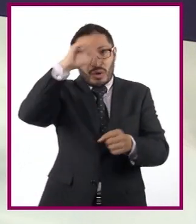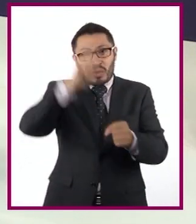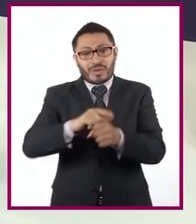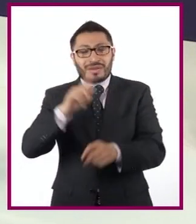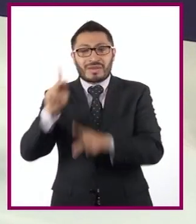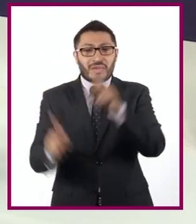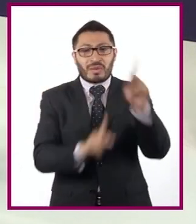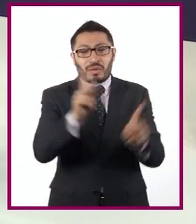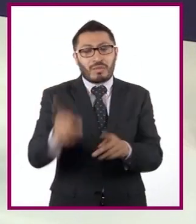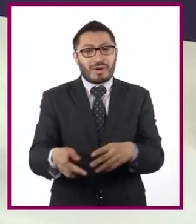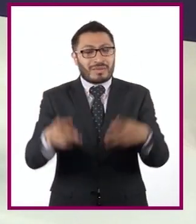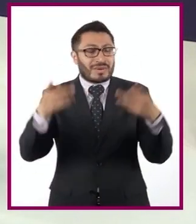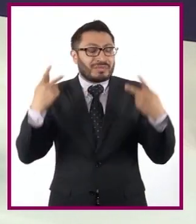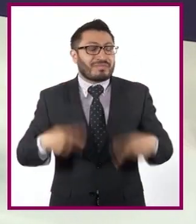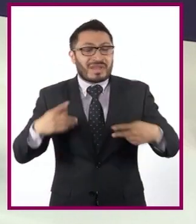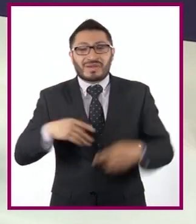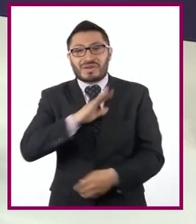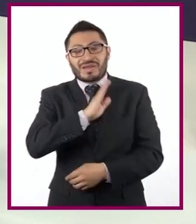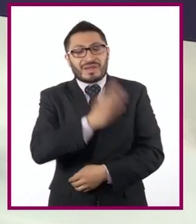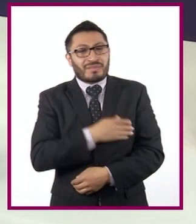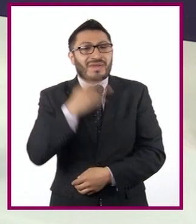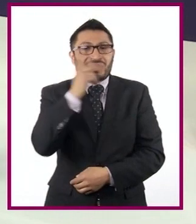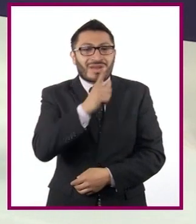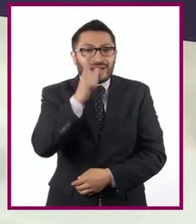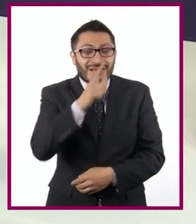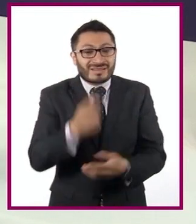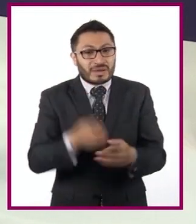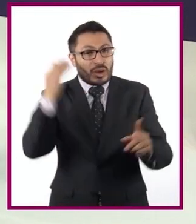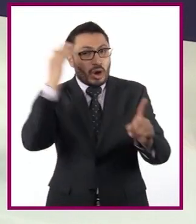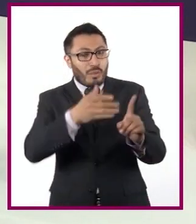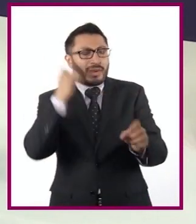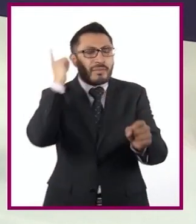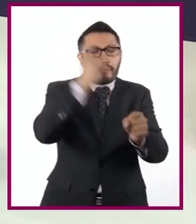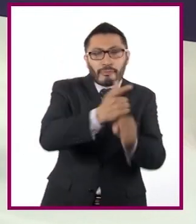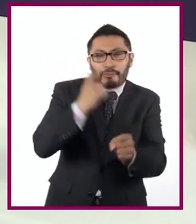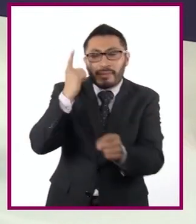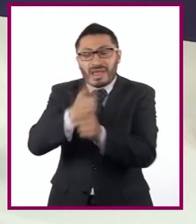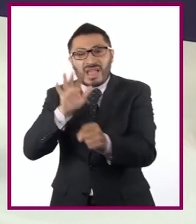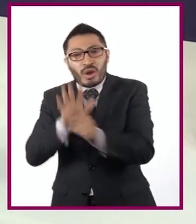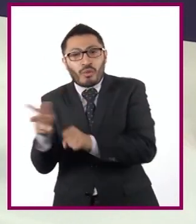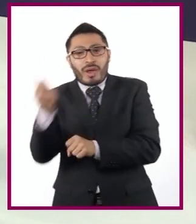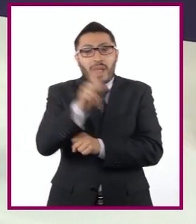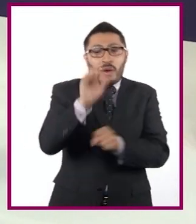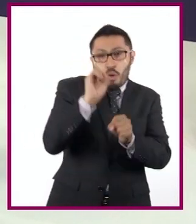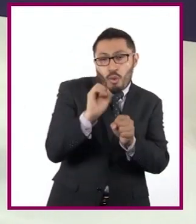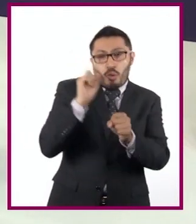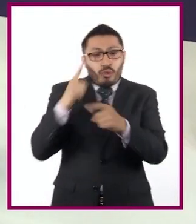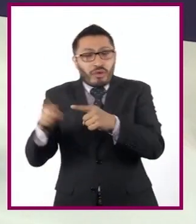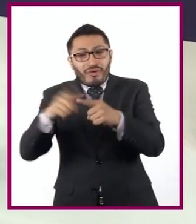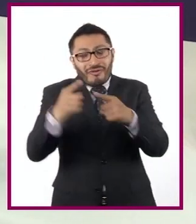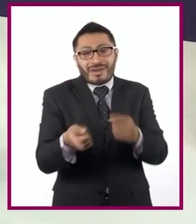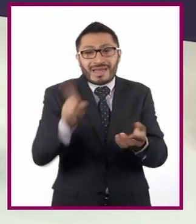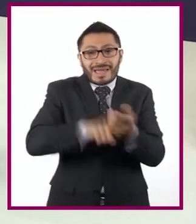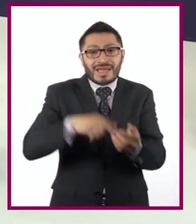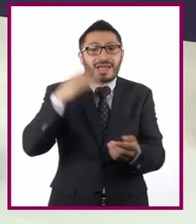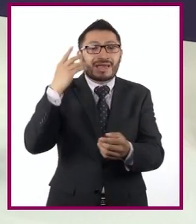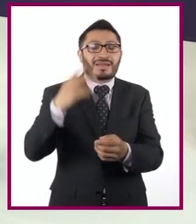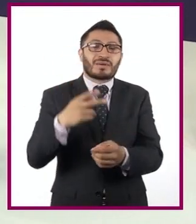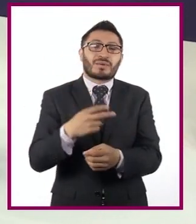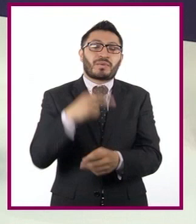pueblos hispanohablantes. Y nuestro propósito, identificar semejanzas y diferencias en pronunciación y